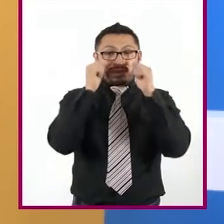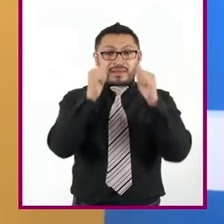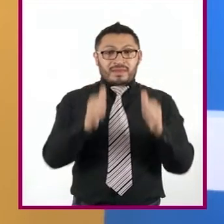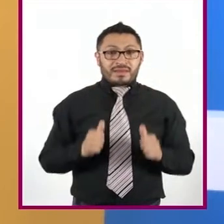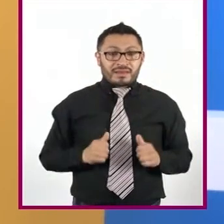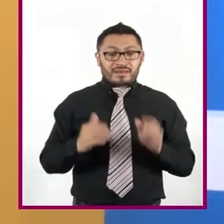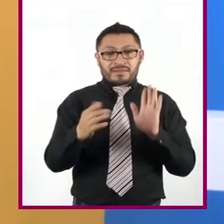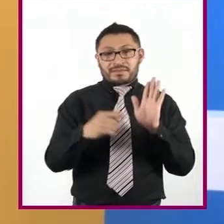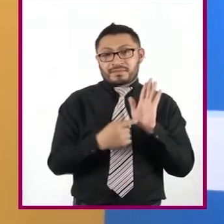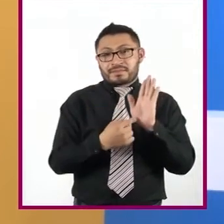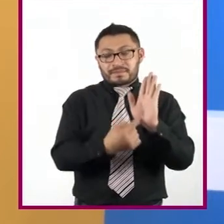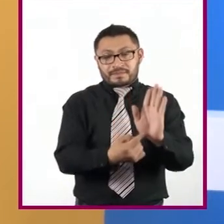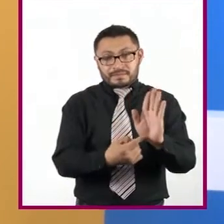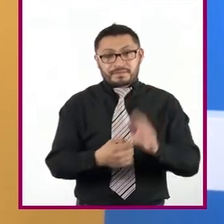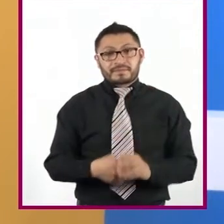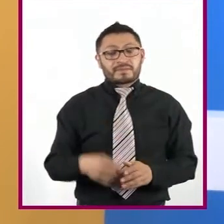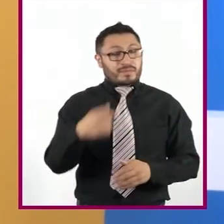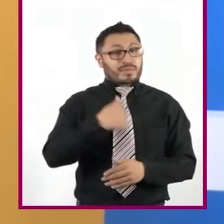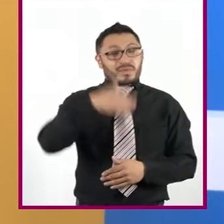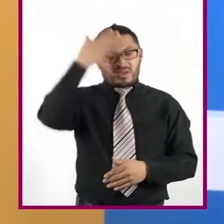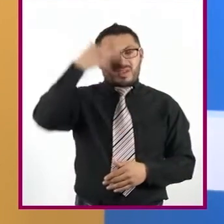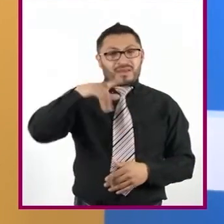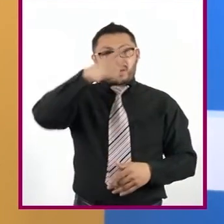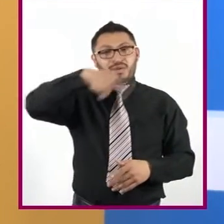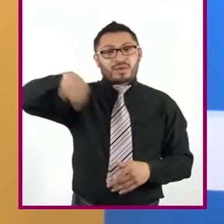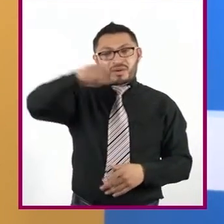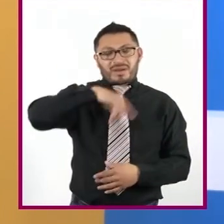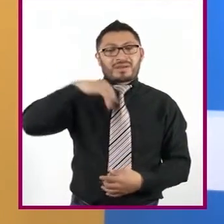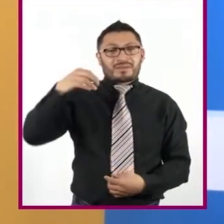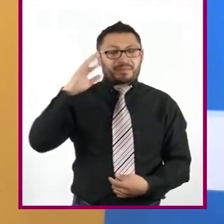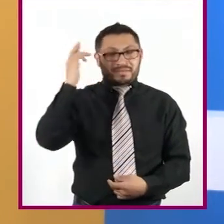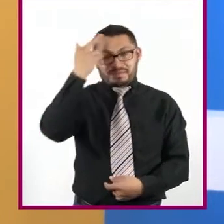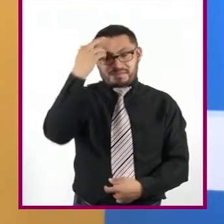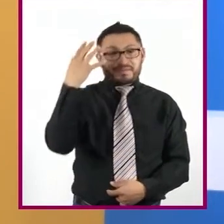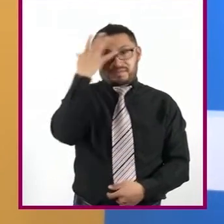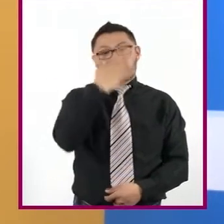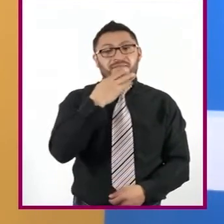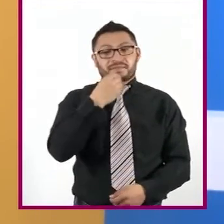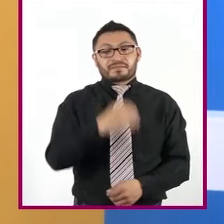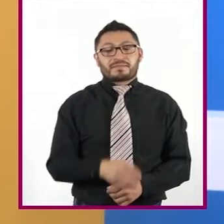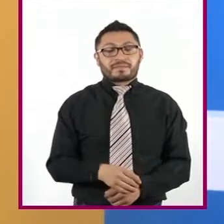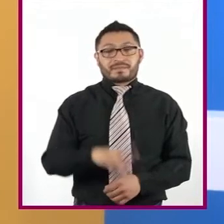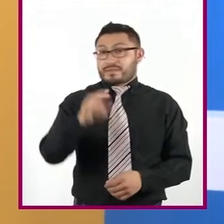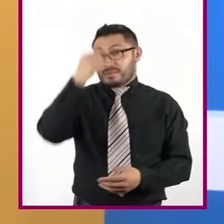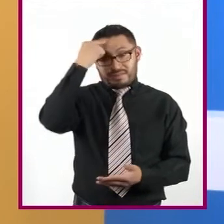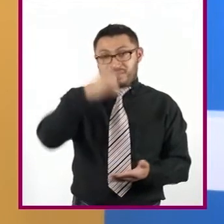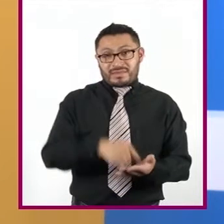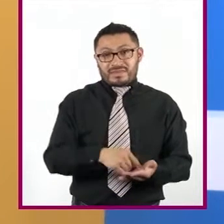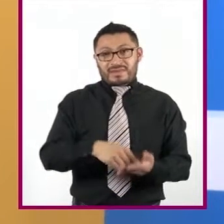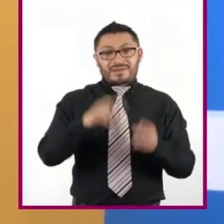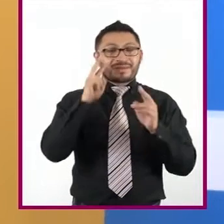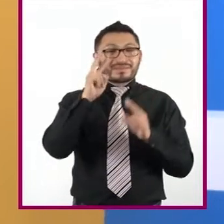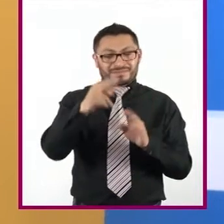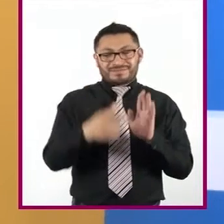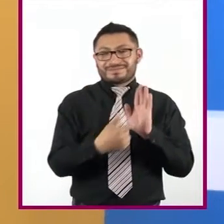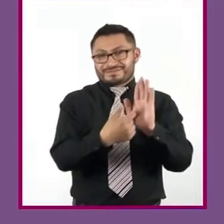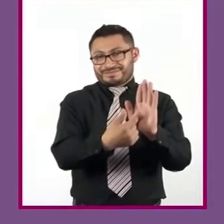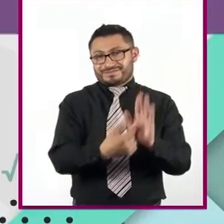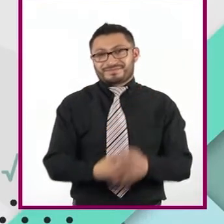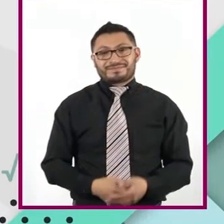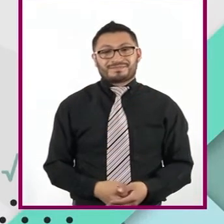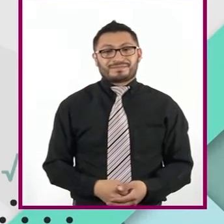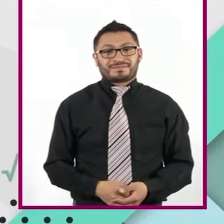a la siguiente situación. Yo sé que les va a traer muy buenos recuerdos. ¿No me creen? Solo vean la siguiente imagen.